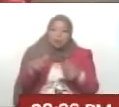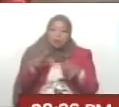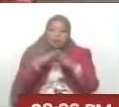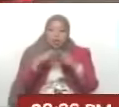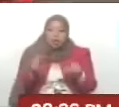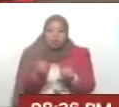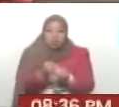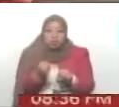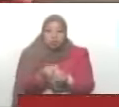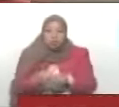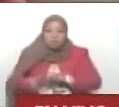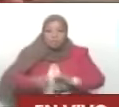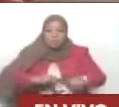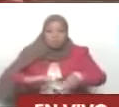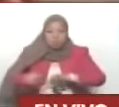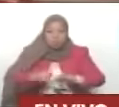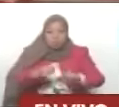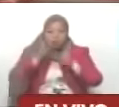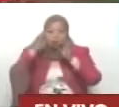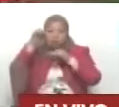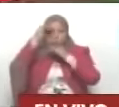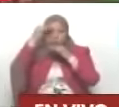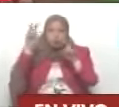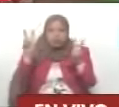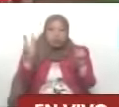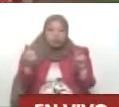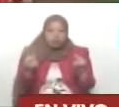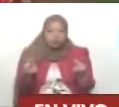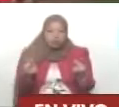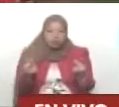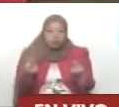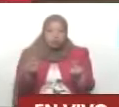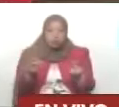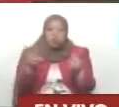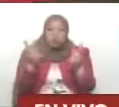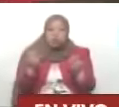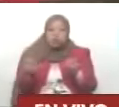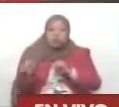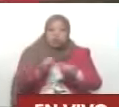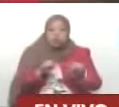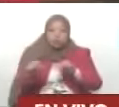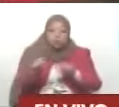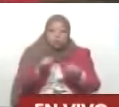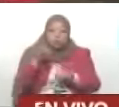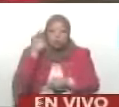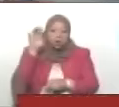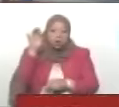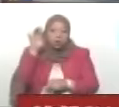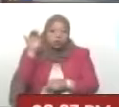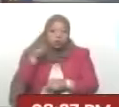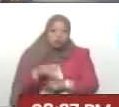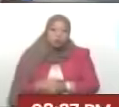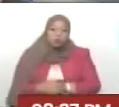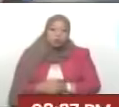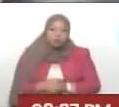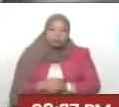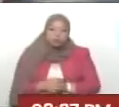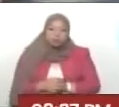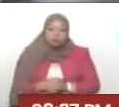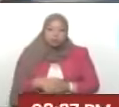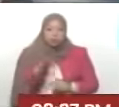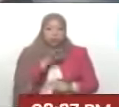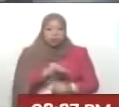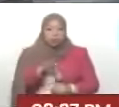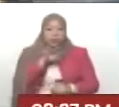movilizaciones. Atención, el nuevo y muy moderno movimiento futuro que ha nacido desde las bases